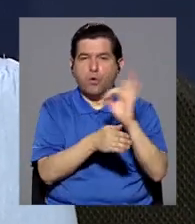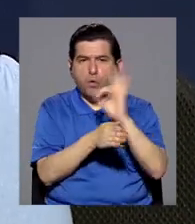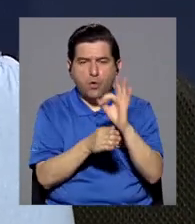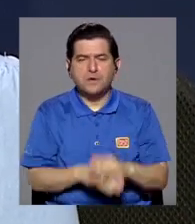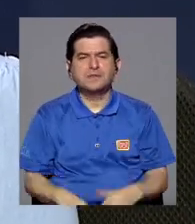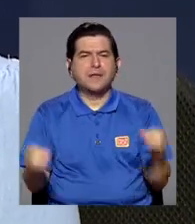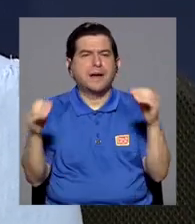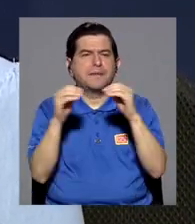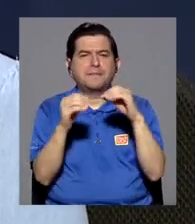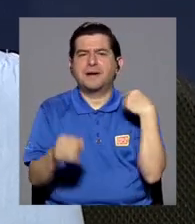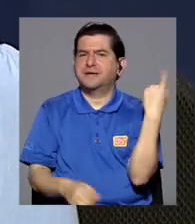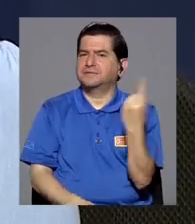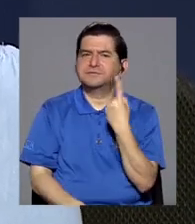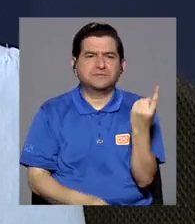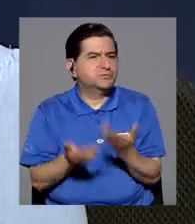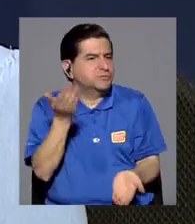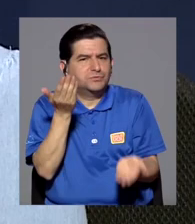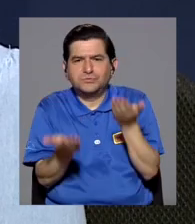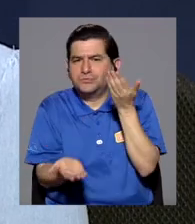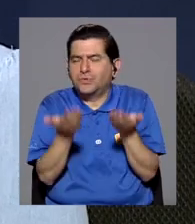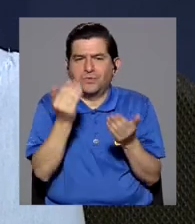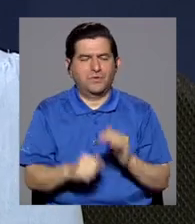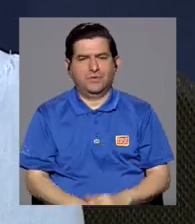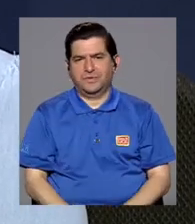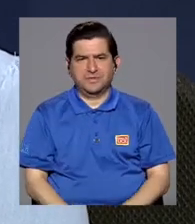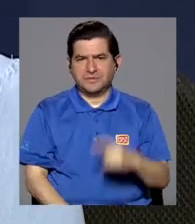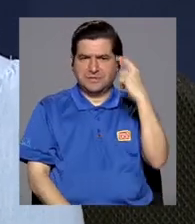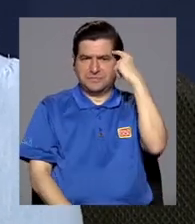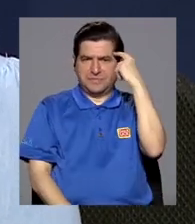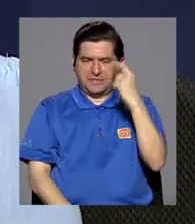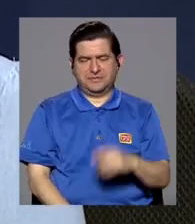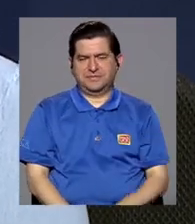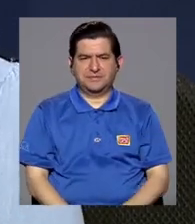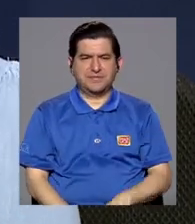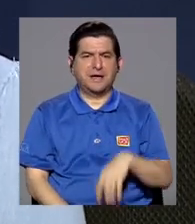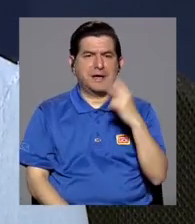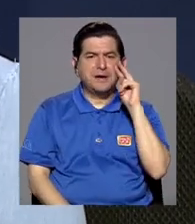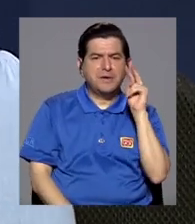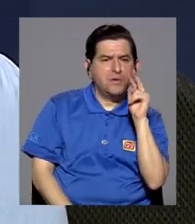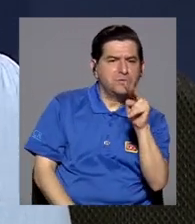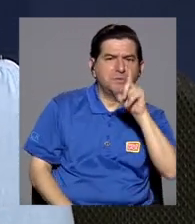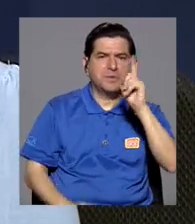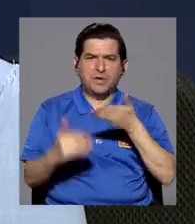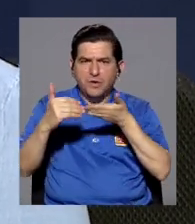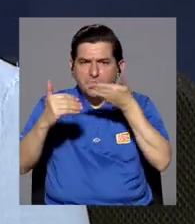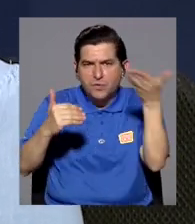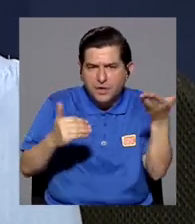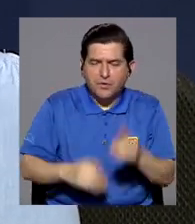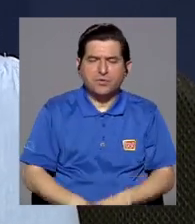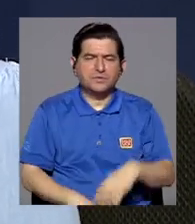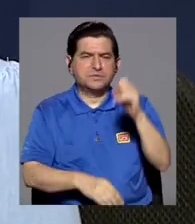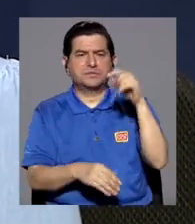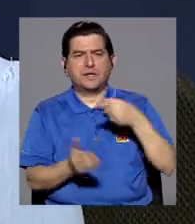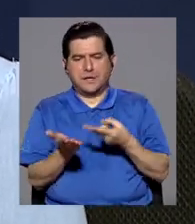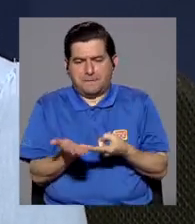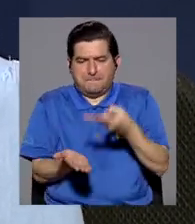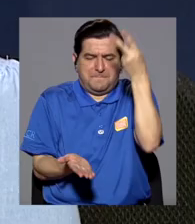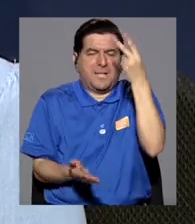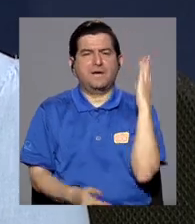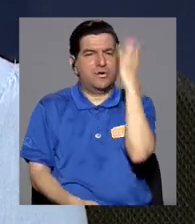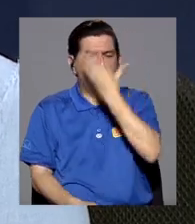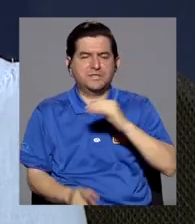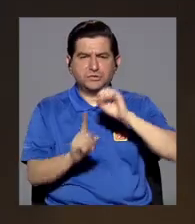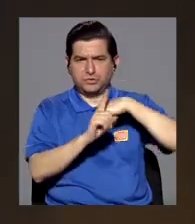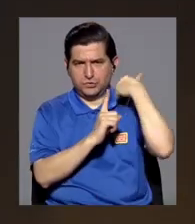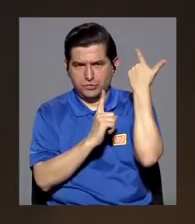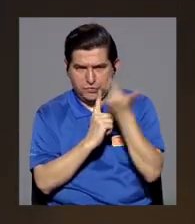funciones que van mucho más allá de solamente digamos la contemplación de un objeto con un alto valor estético y